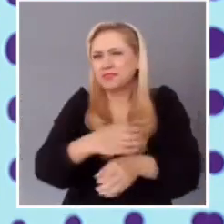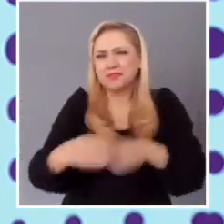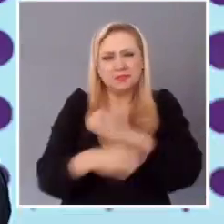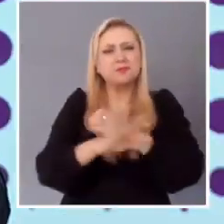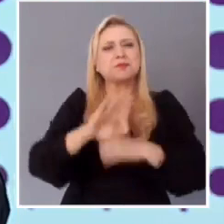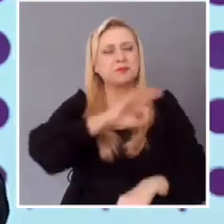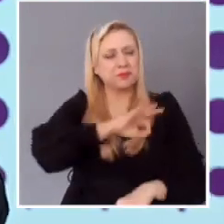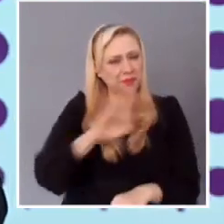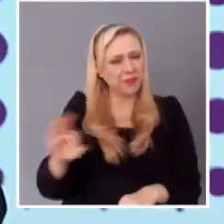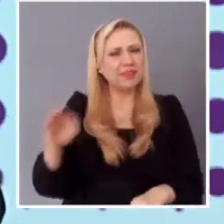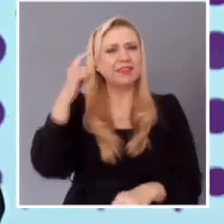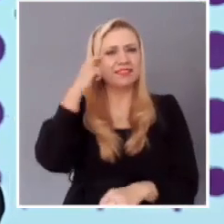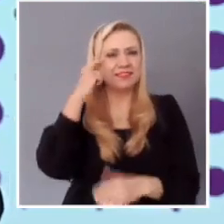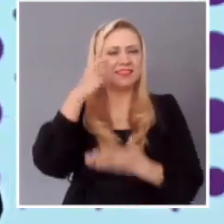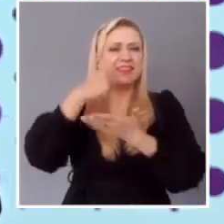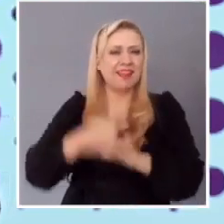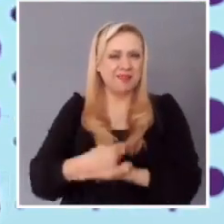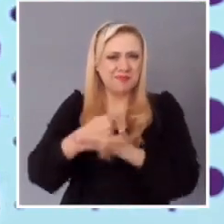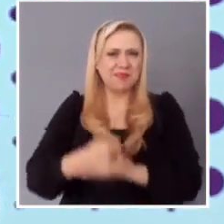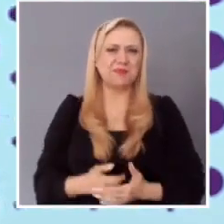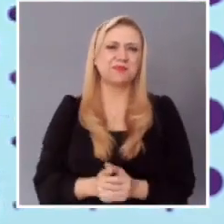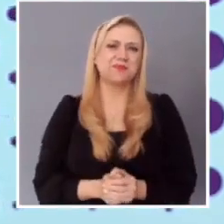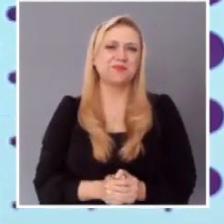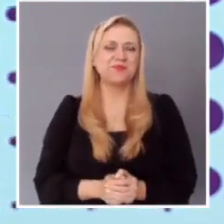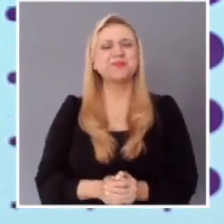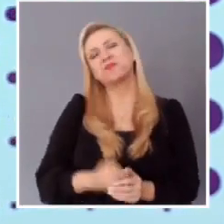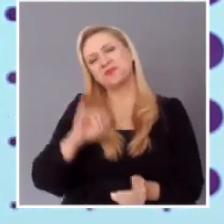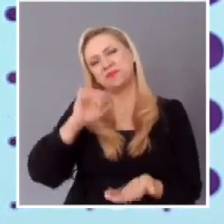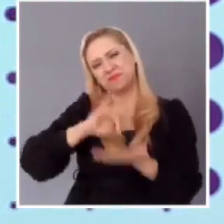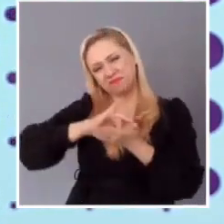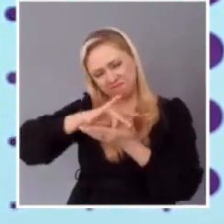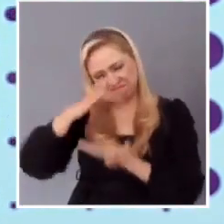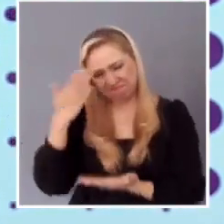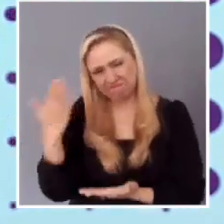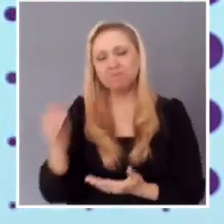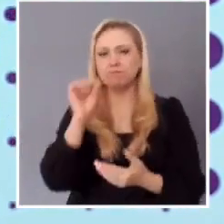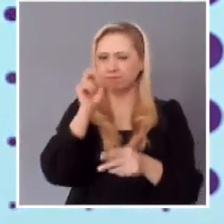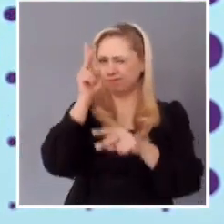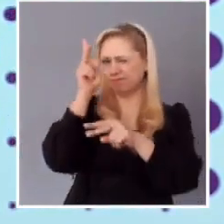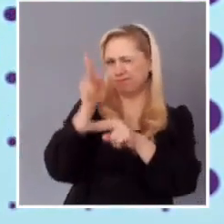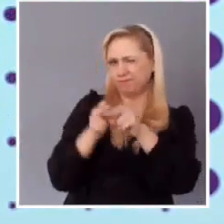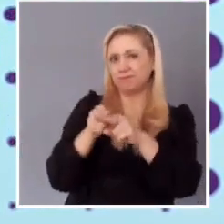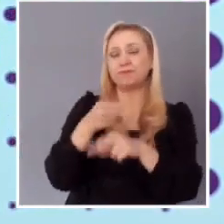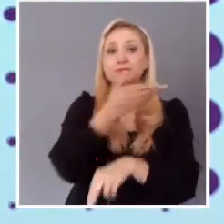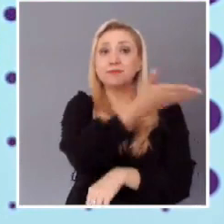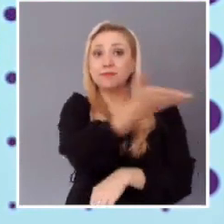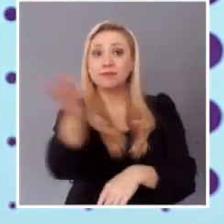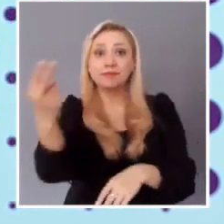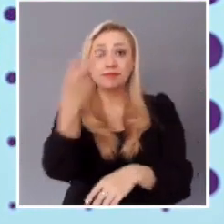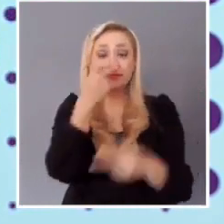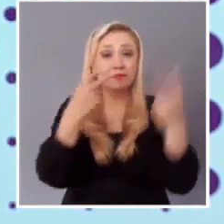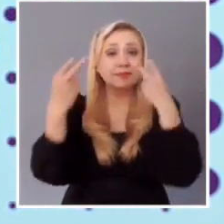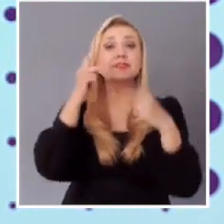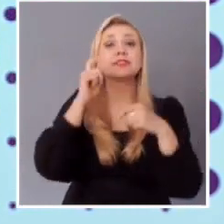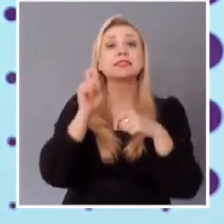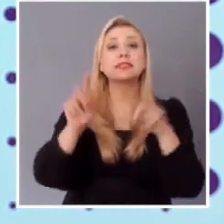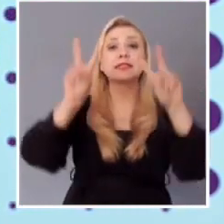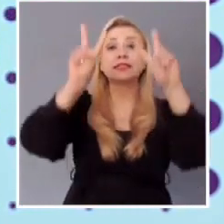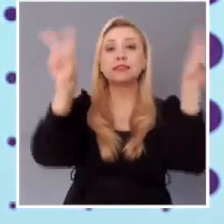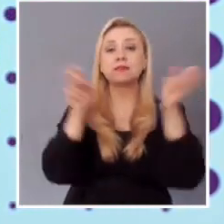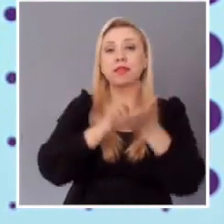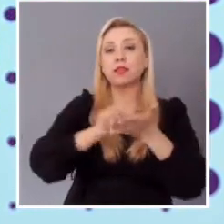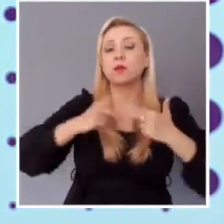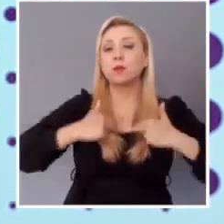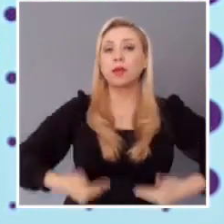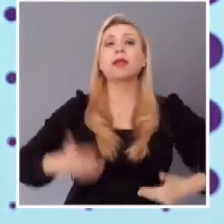bien, Ujú. pues sobre esto vamos a seguir platicando. Es momento de hacer una primera pausa. Les recuerdo a quienes escuchan que estamos platicando sobre los derechos humanos y la